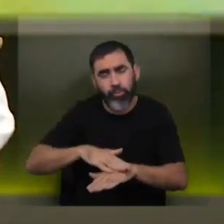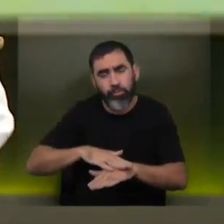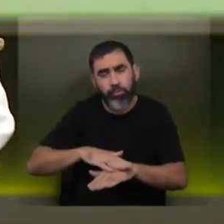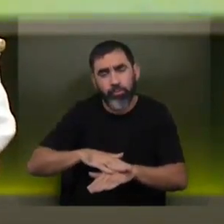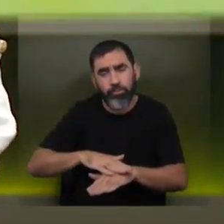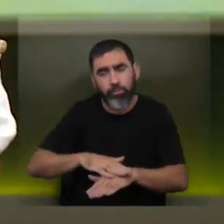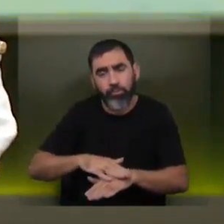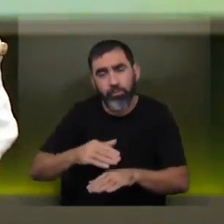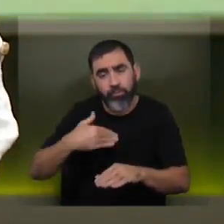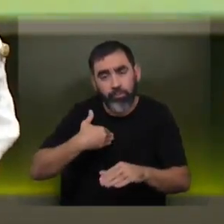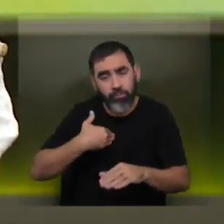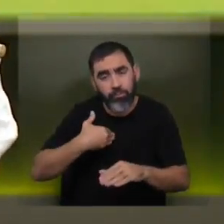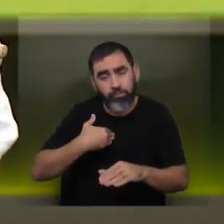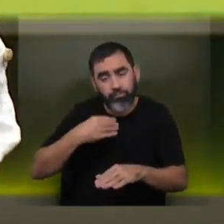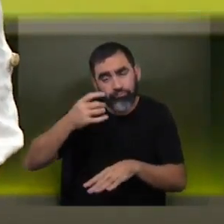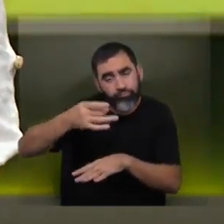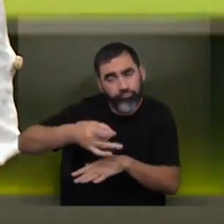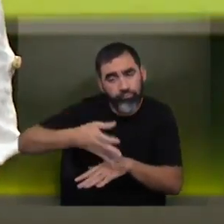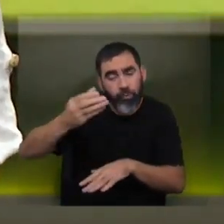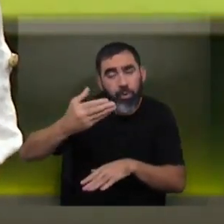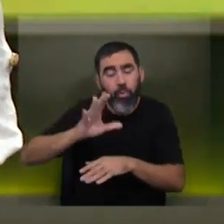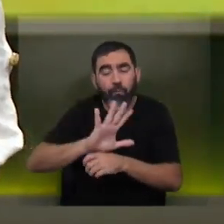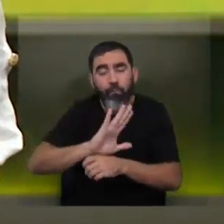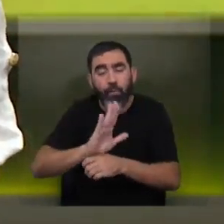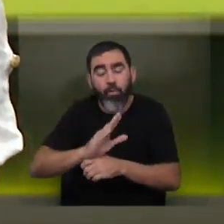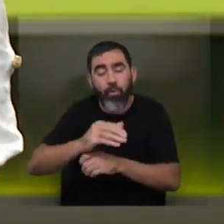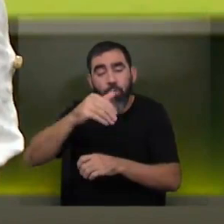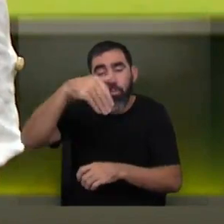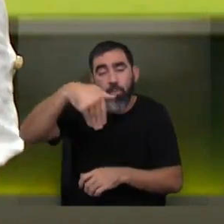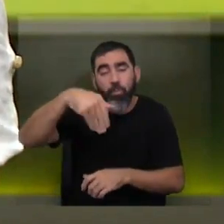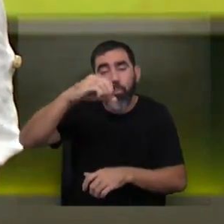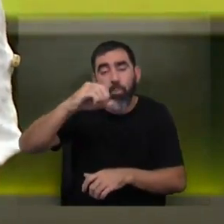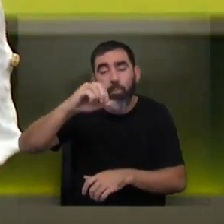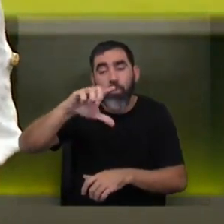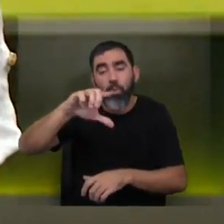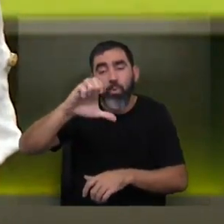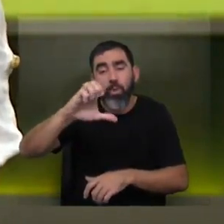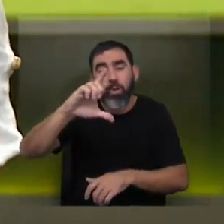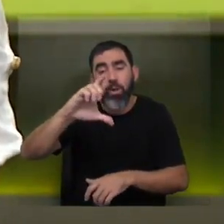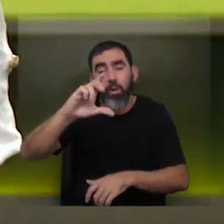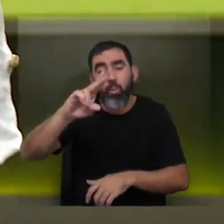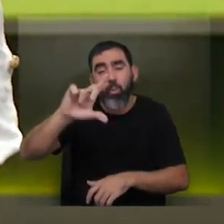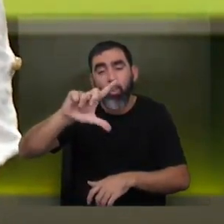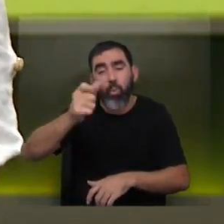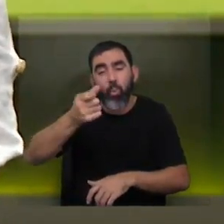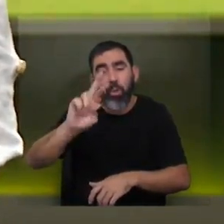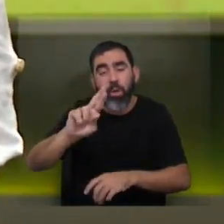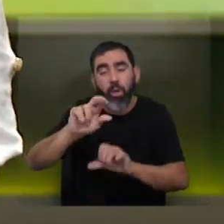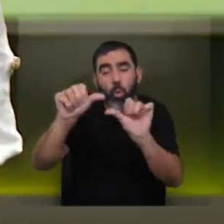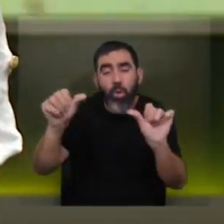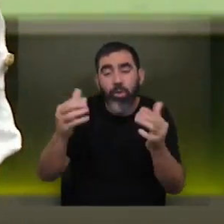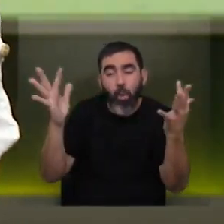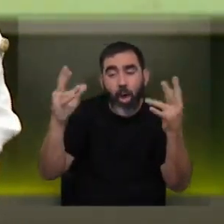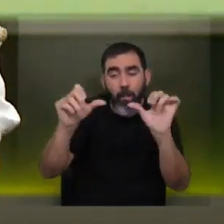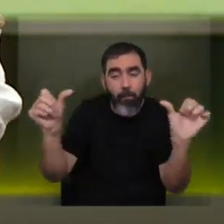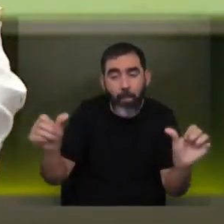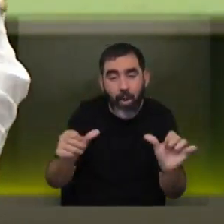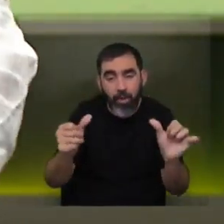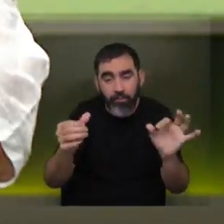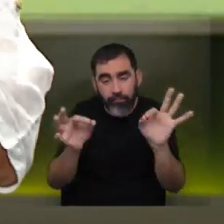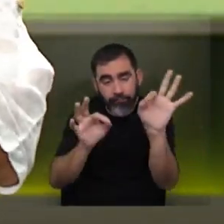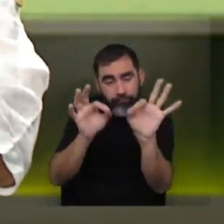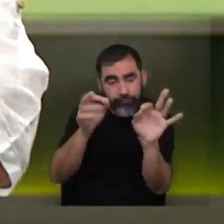ya empecé, yo me especialicé en biología molecular, secuenciábamos el ADN a mano, digamos. Había